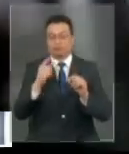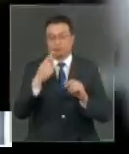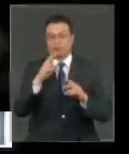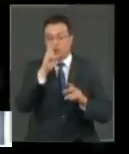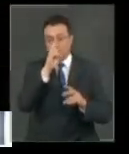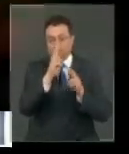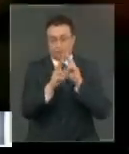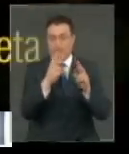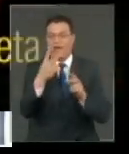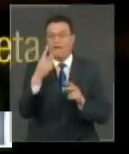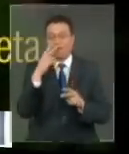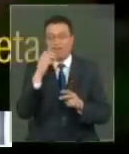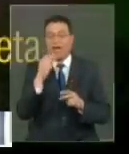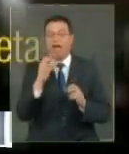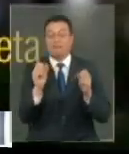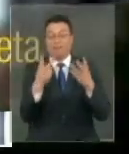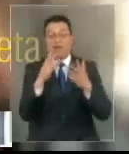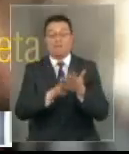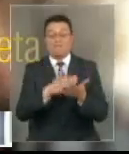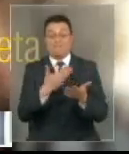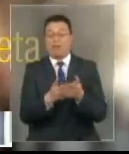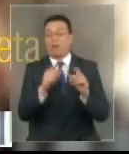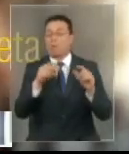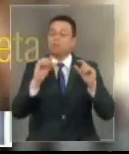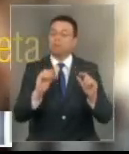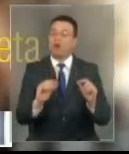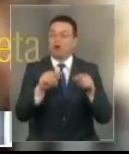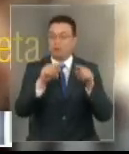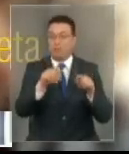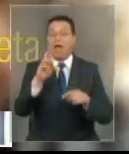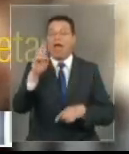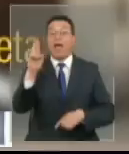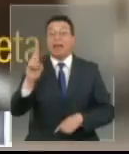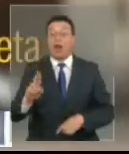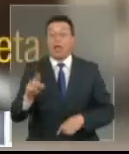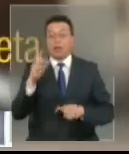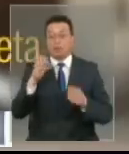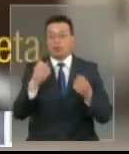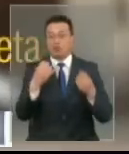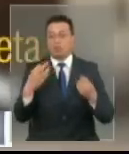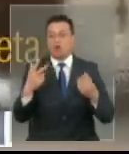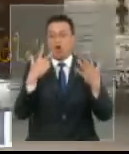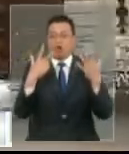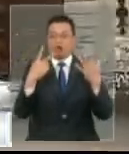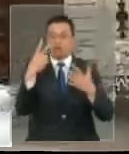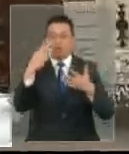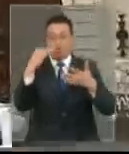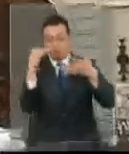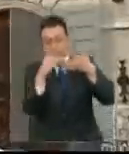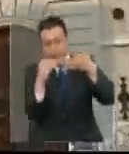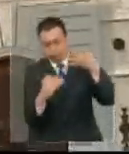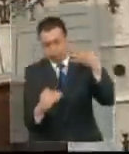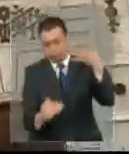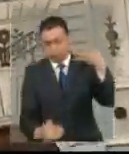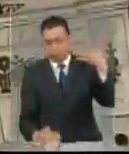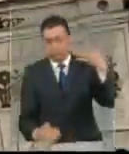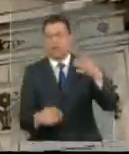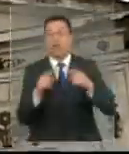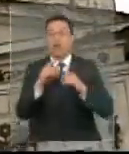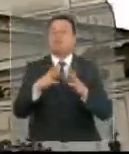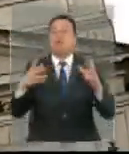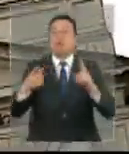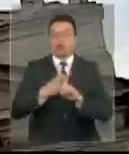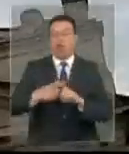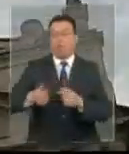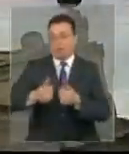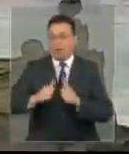ranking de calidad de vida urbana. Dentro de 93 comunas, Recoleta se ubica en el puesto 82. Sin duda, muchos desafíos